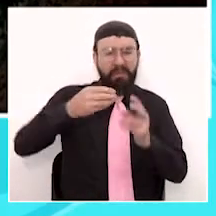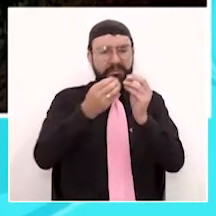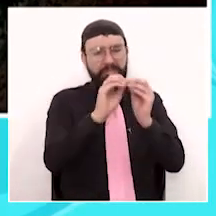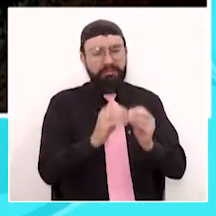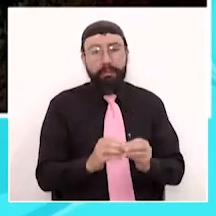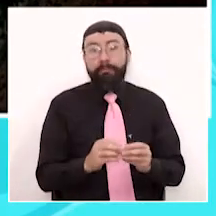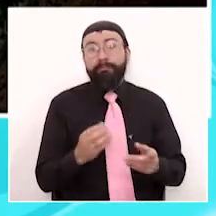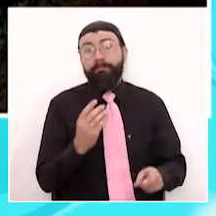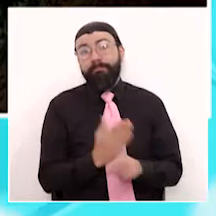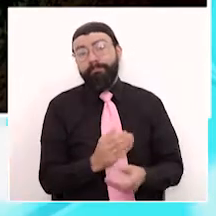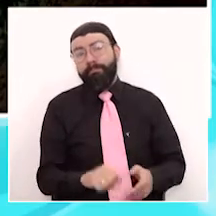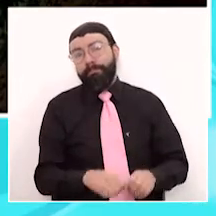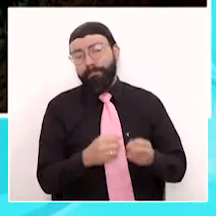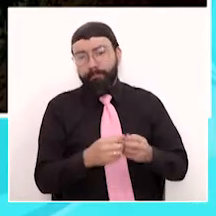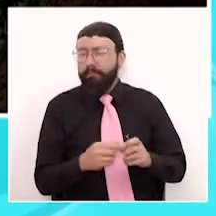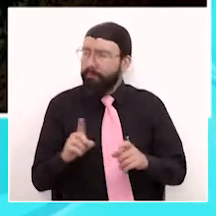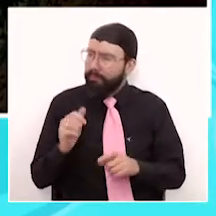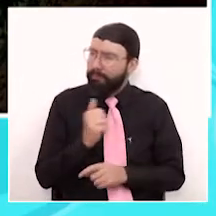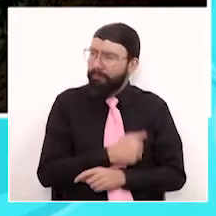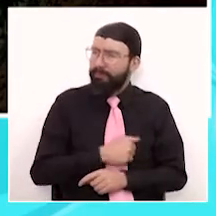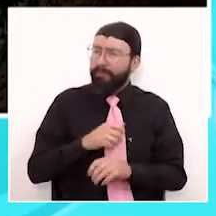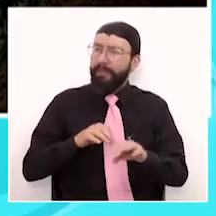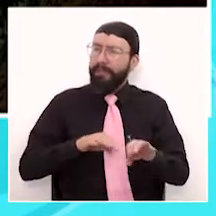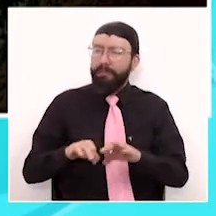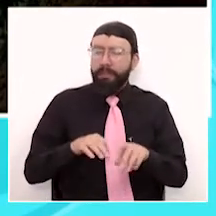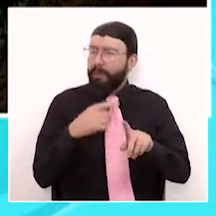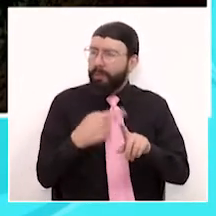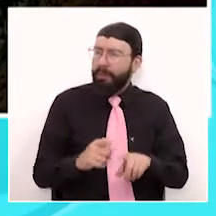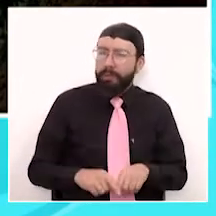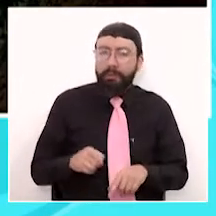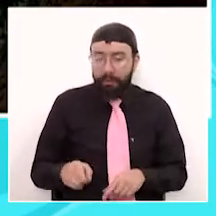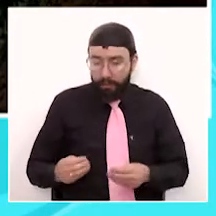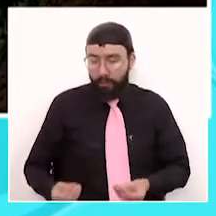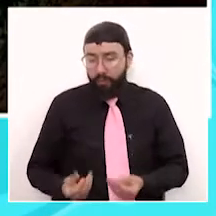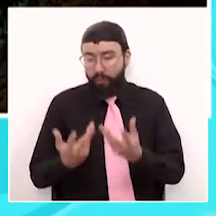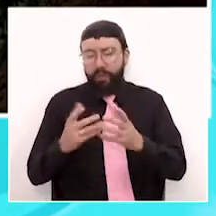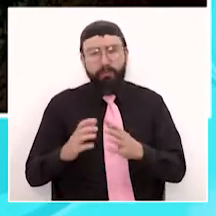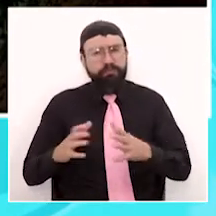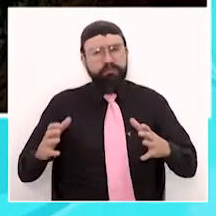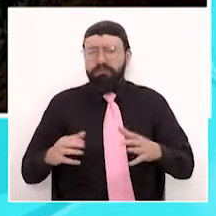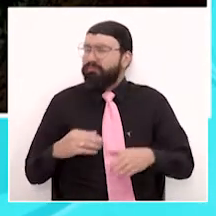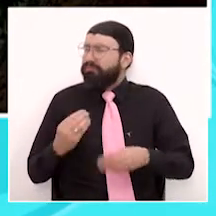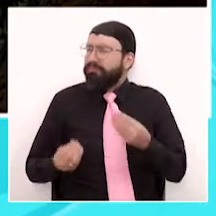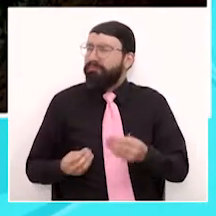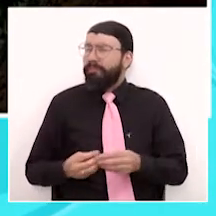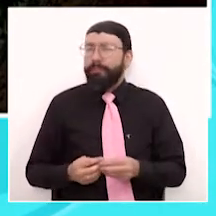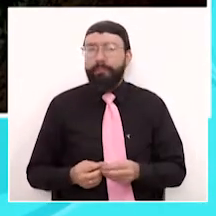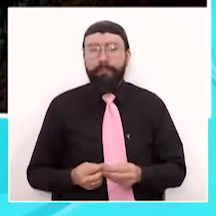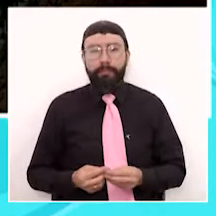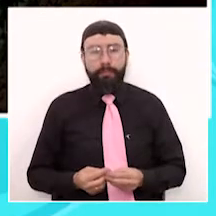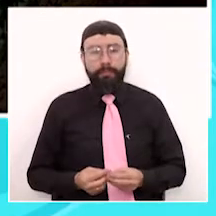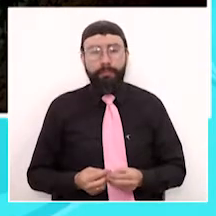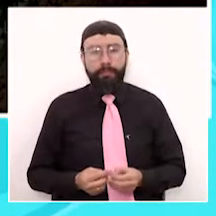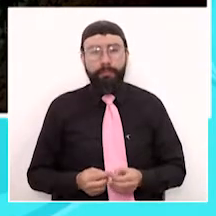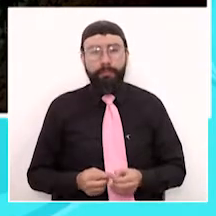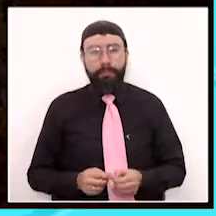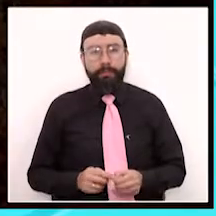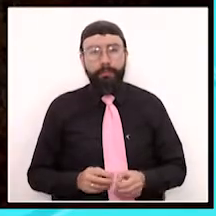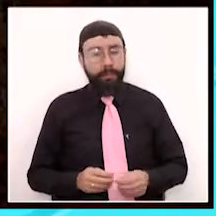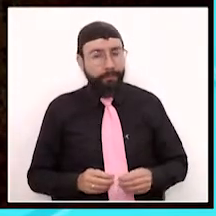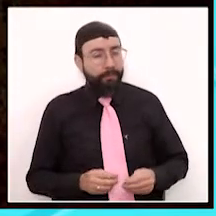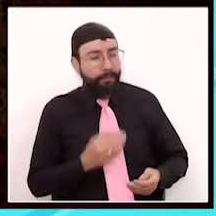poco acerca de los beneficios de la fermentación. Doctora, bienvenida. Santi, muchas gracias a todos los que nos acompañan